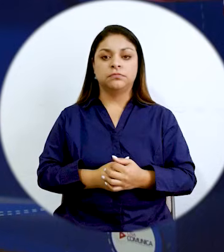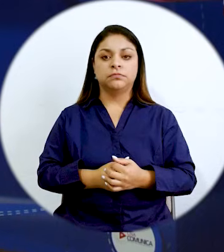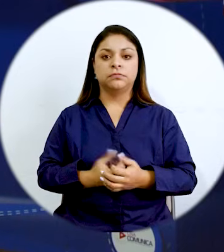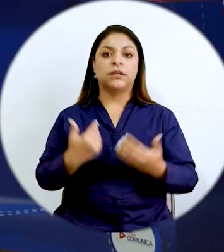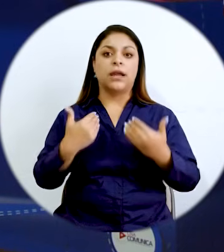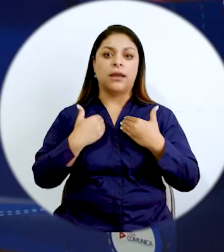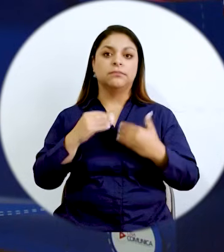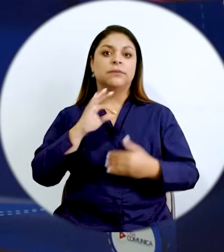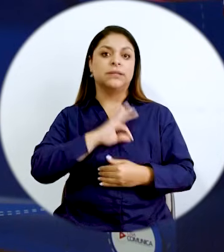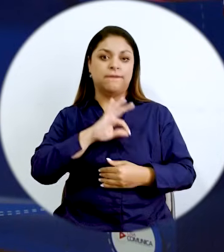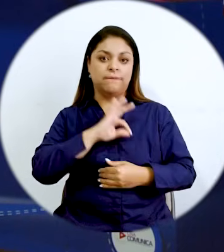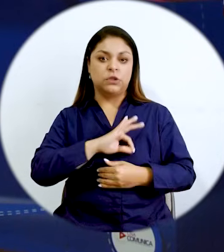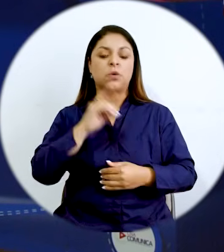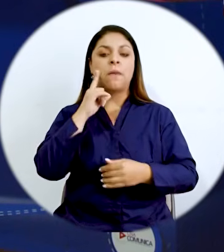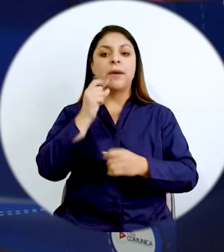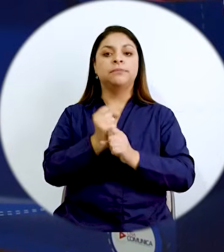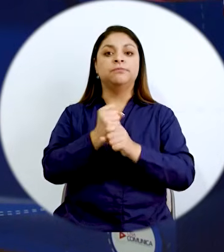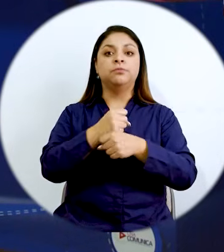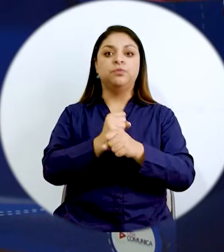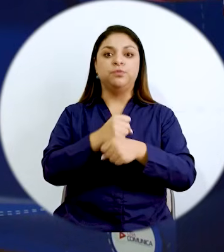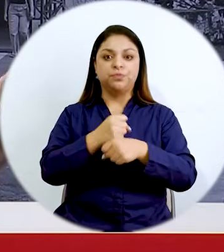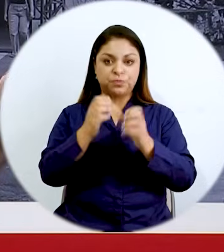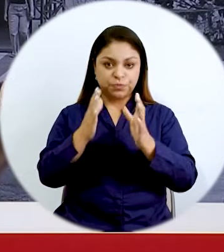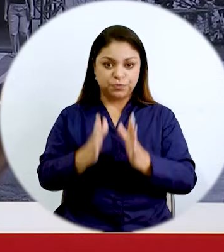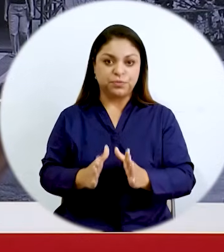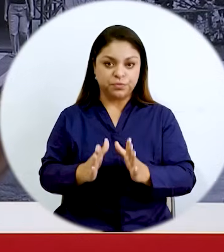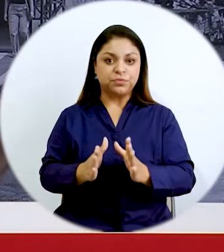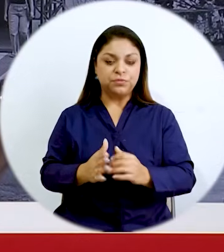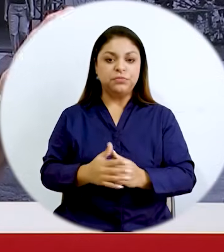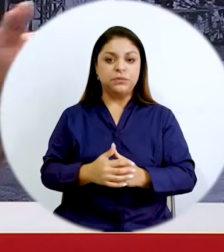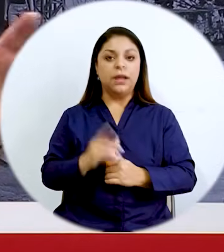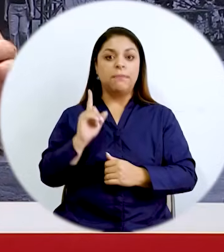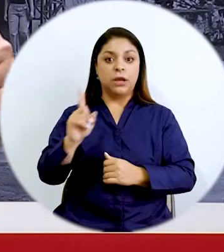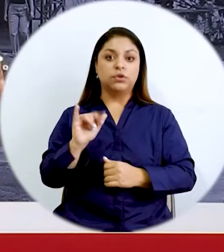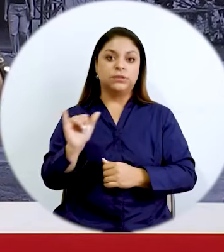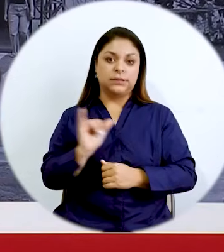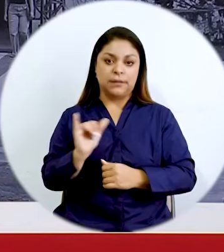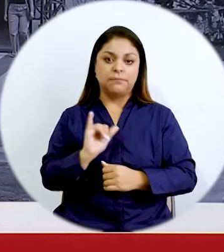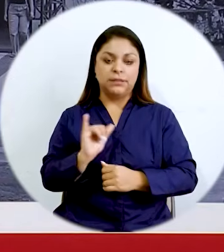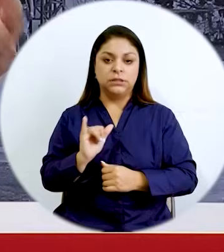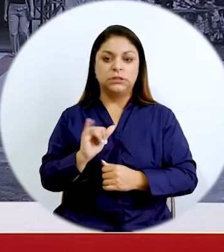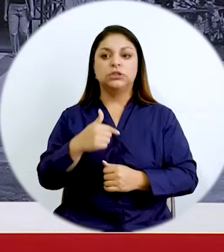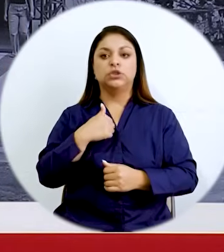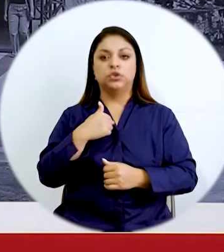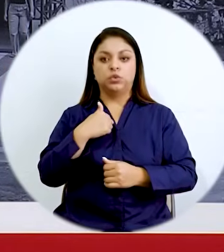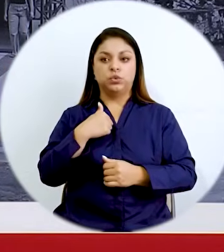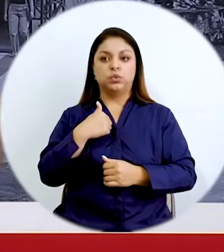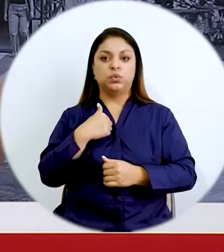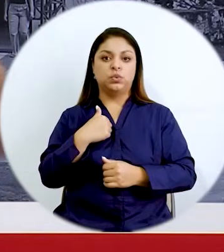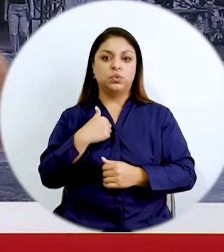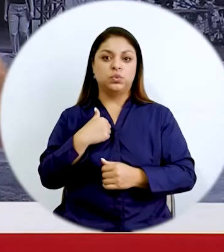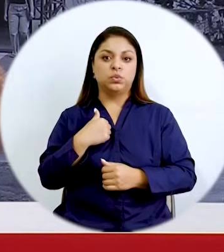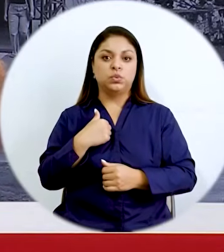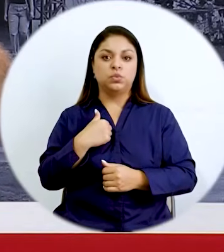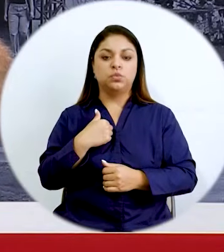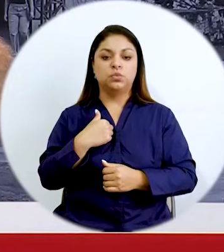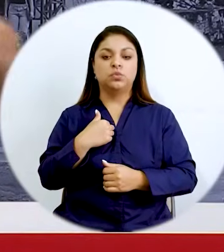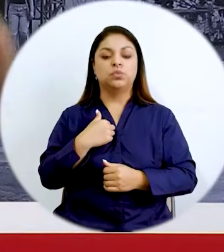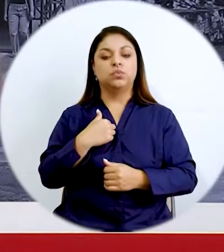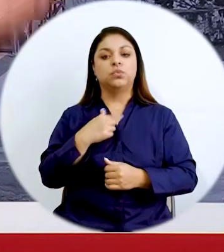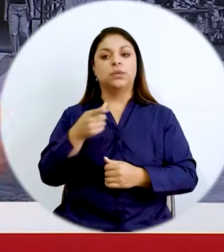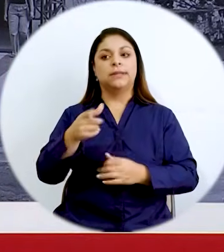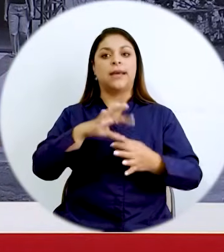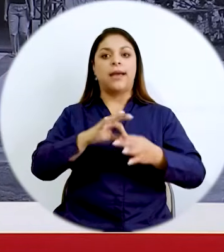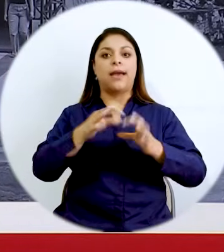digamos, el beneficio para el productor directamente, ¿verdad? Pero también, yo insisto mucho, esto es